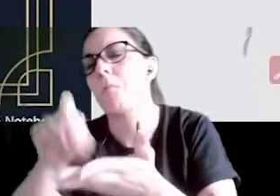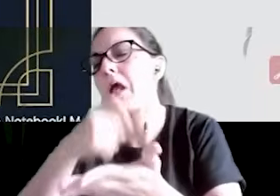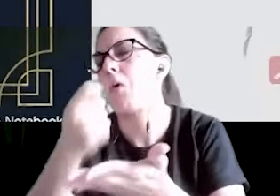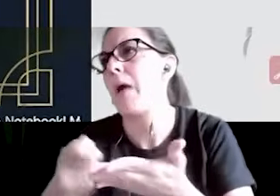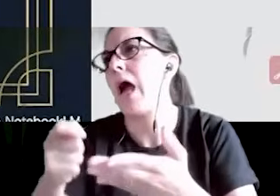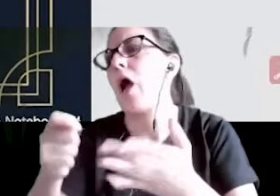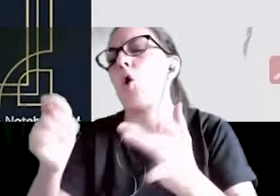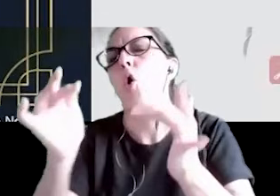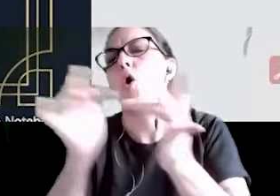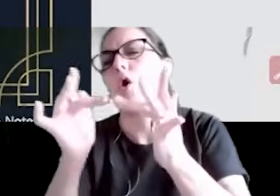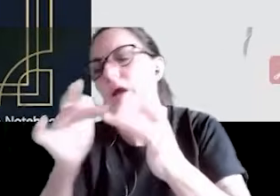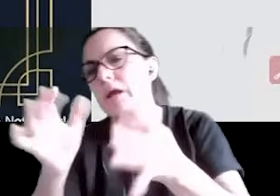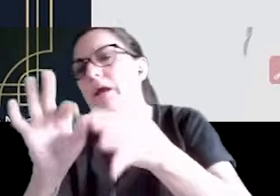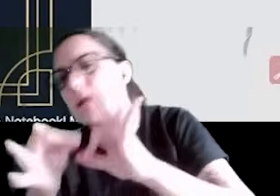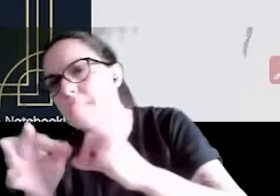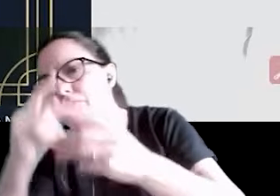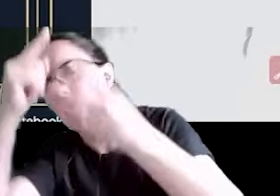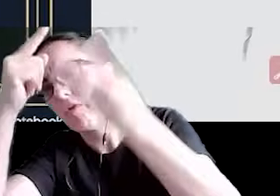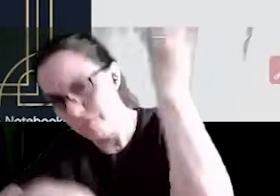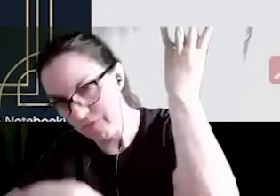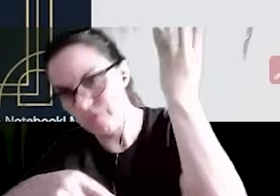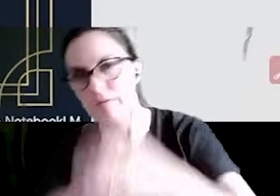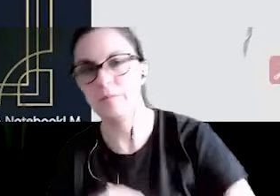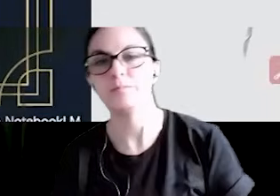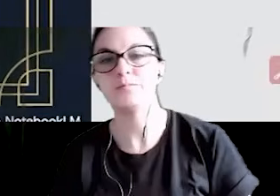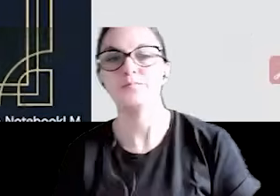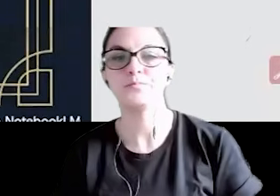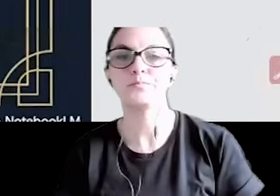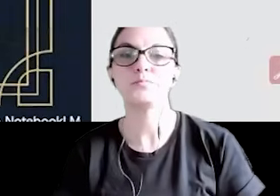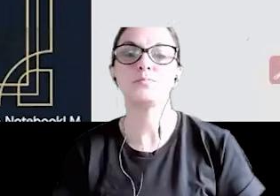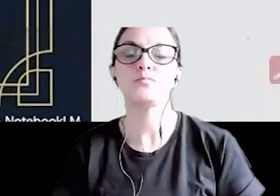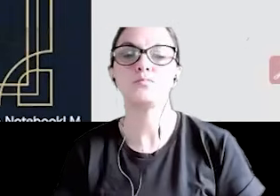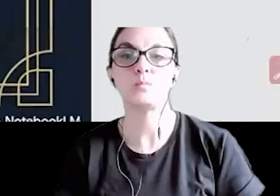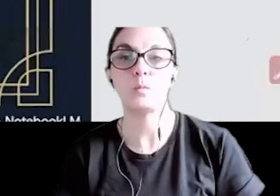criptomonedas. El PSAB es